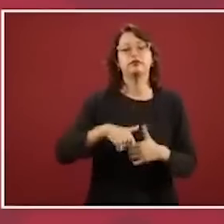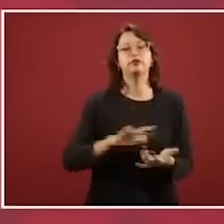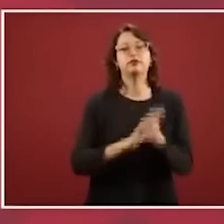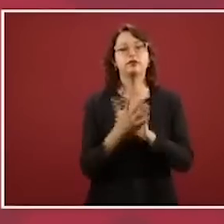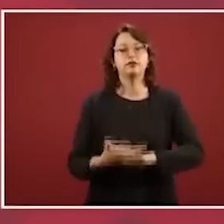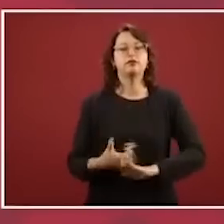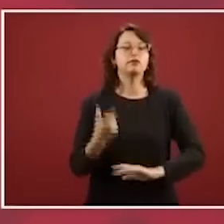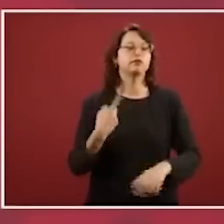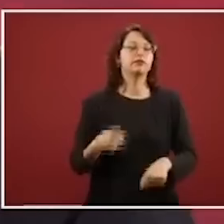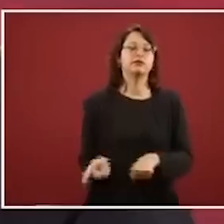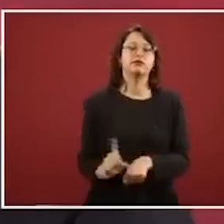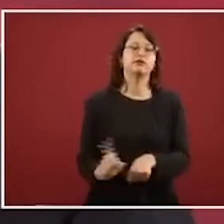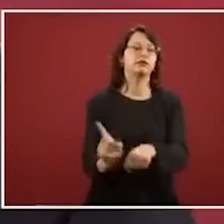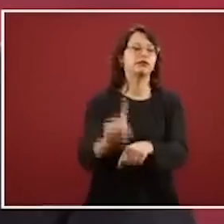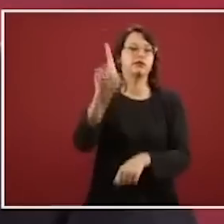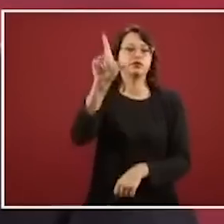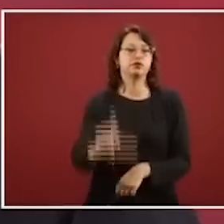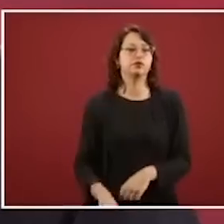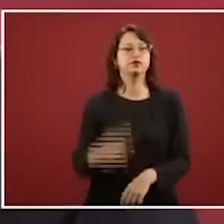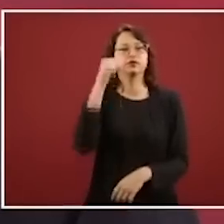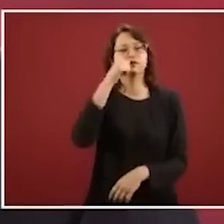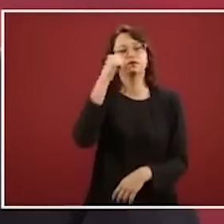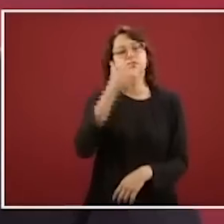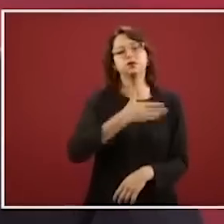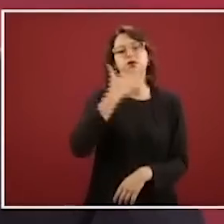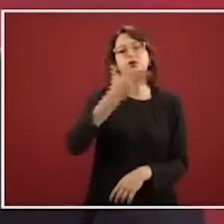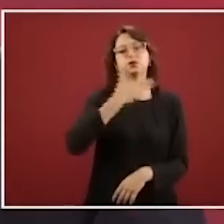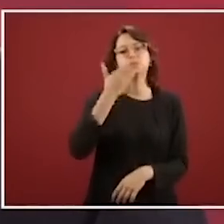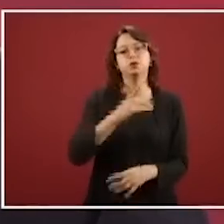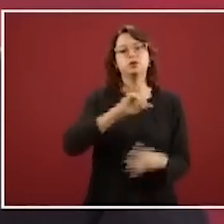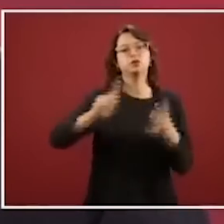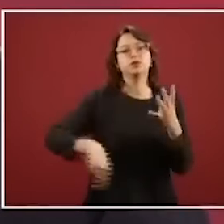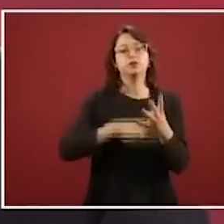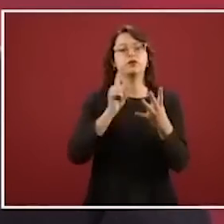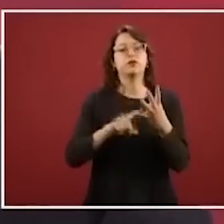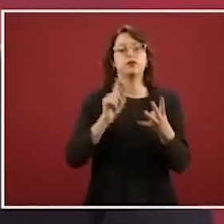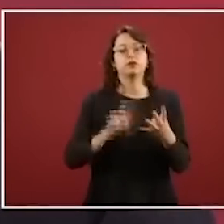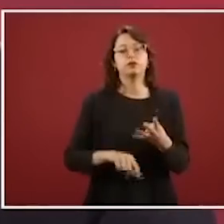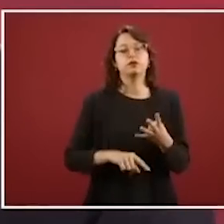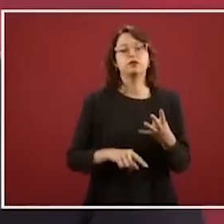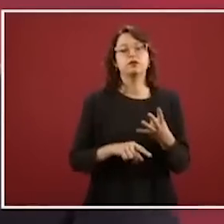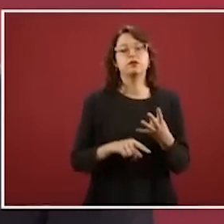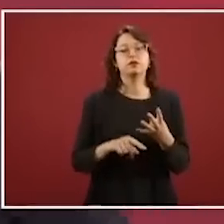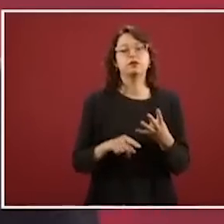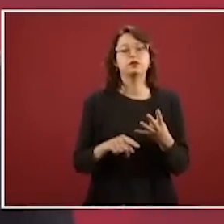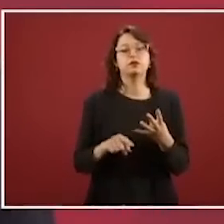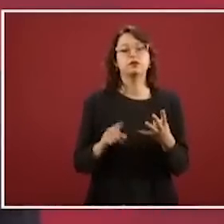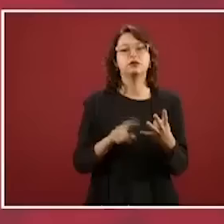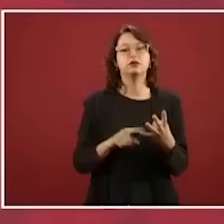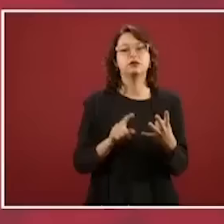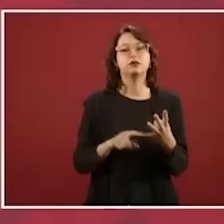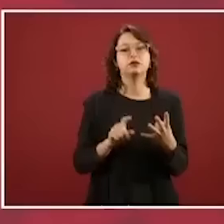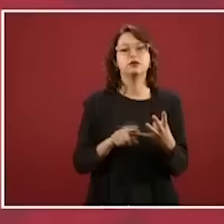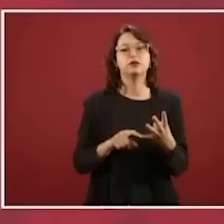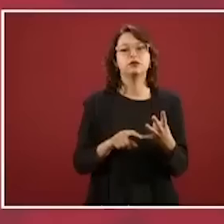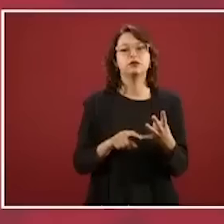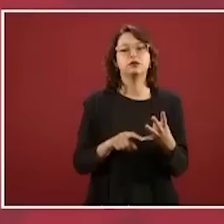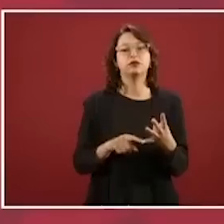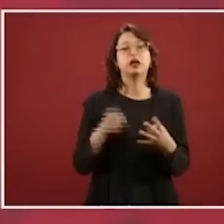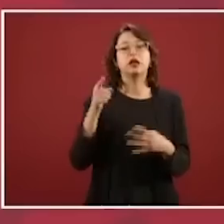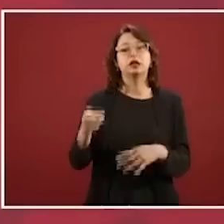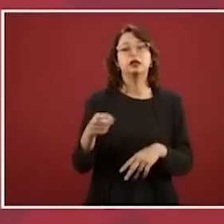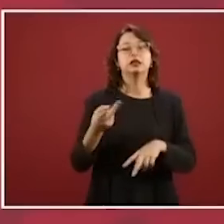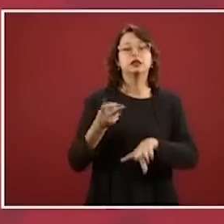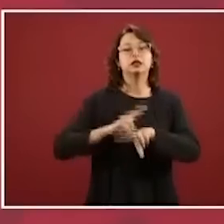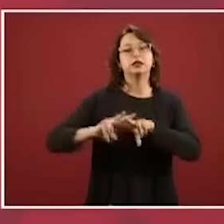lunes. Luego vamos a informar sobre los resultados de la consulta que se hizo para la construcción del Tren